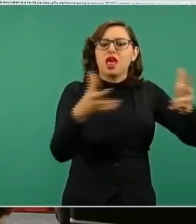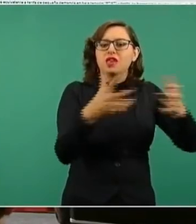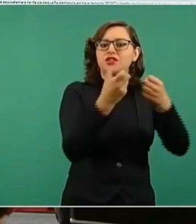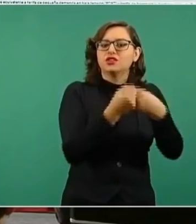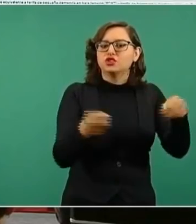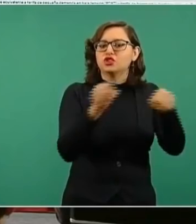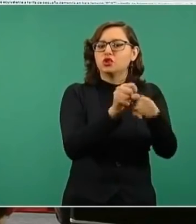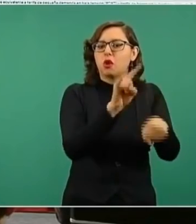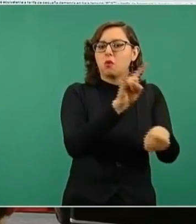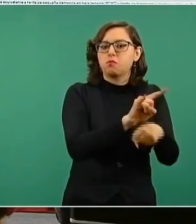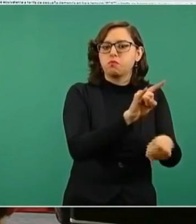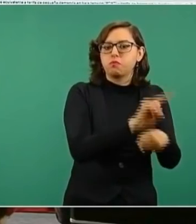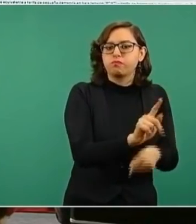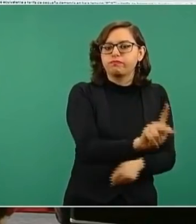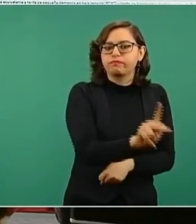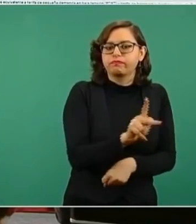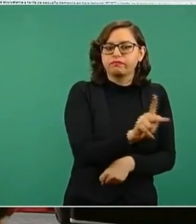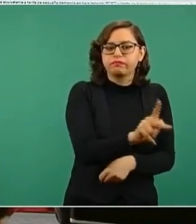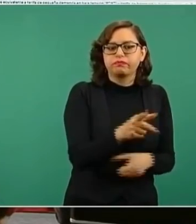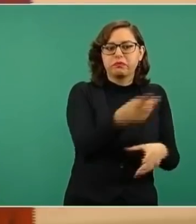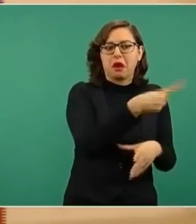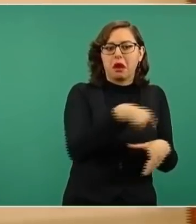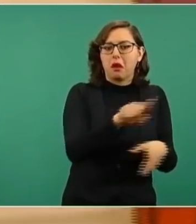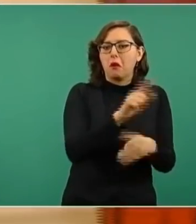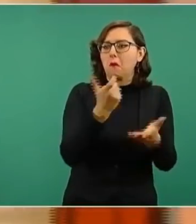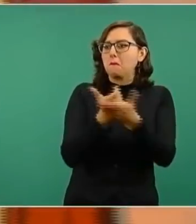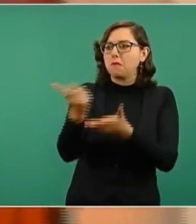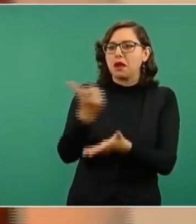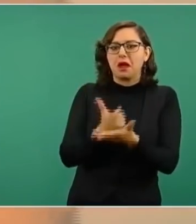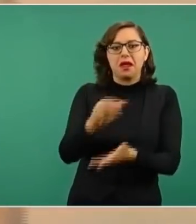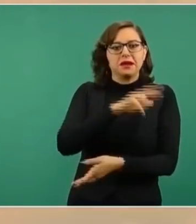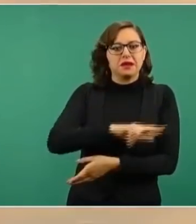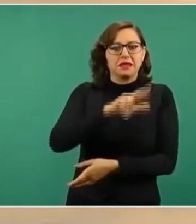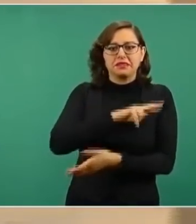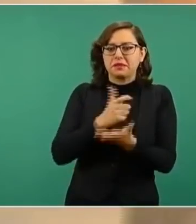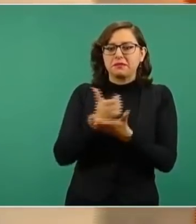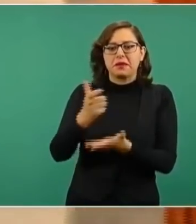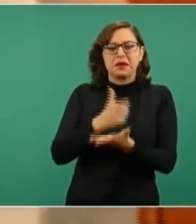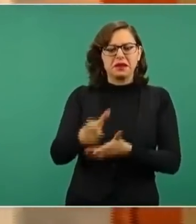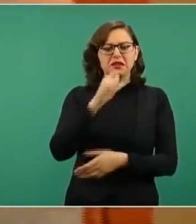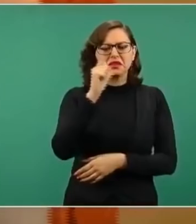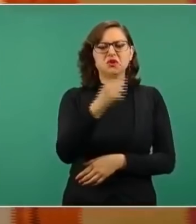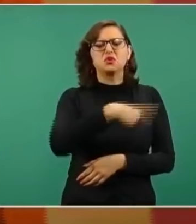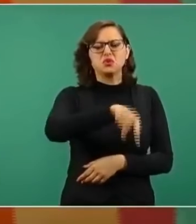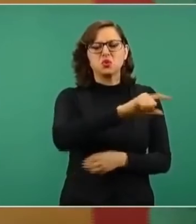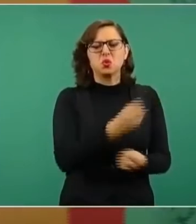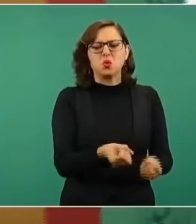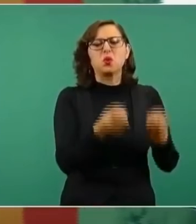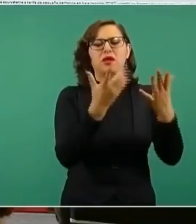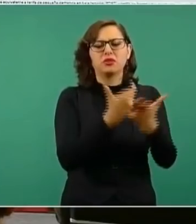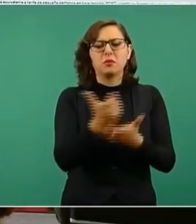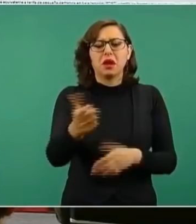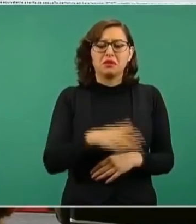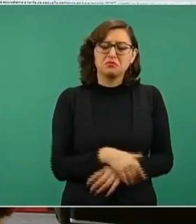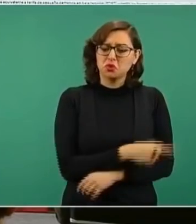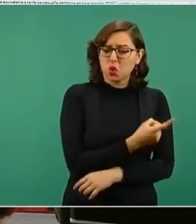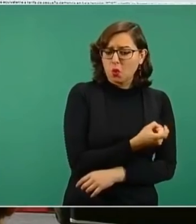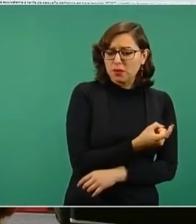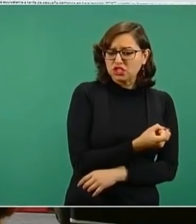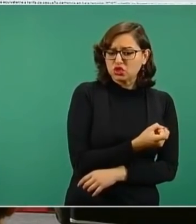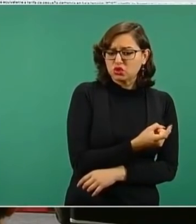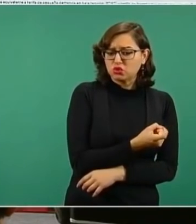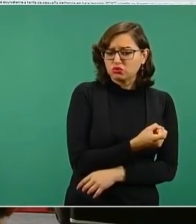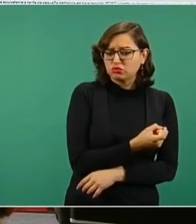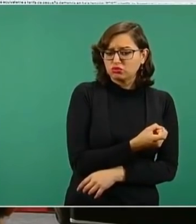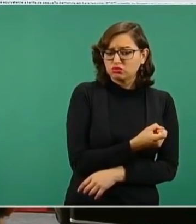el respaldo a la CFE? ¿No? Pues paga 1 peso, 1.1 pesos, 1.1,